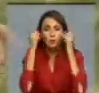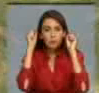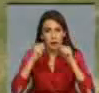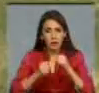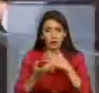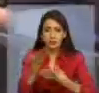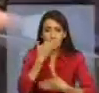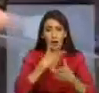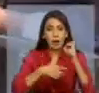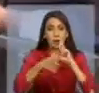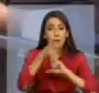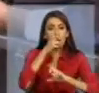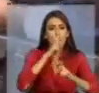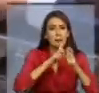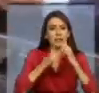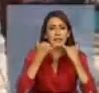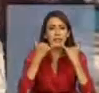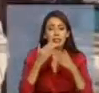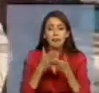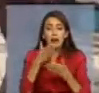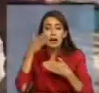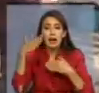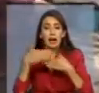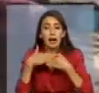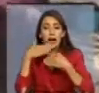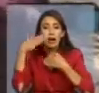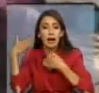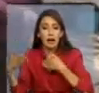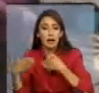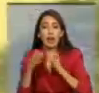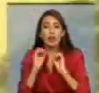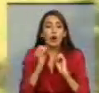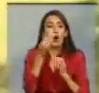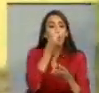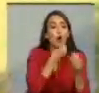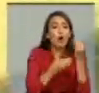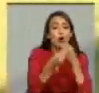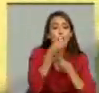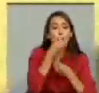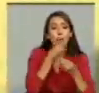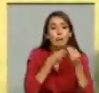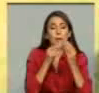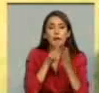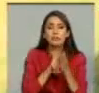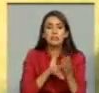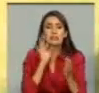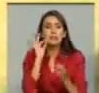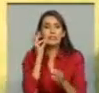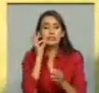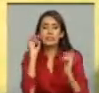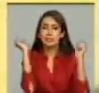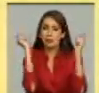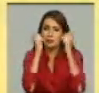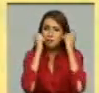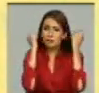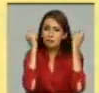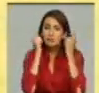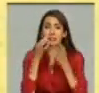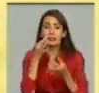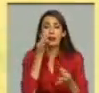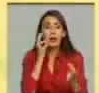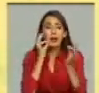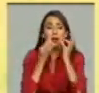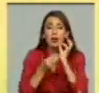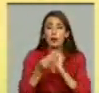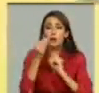de piti, más ahí al lado las florcitas, ahí también para ir comiendo una espumilla rica para ir a festejar, estar gustando